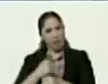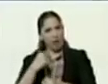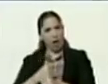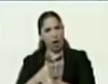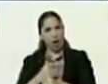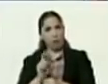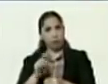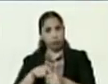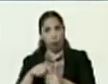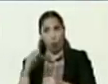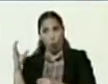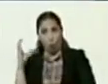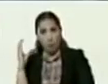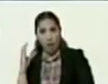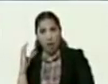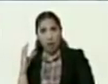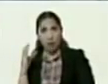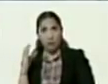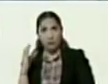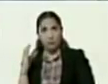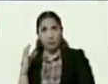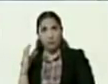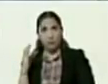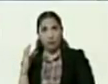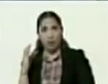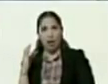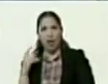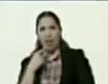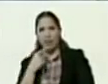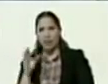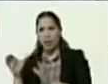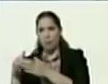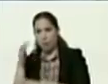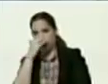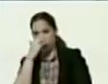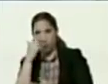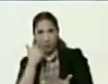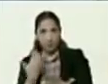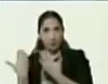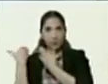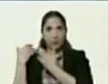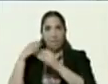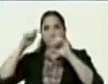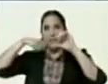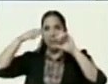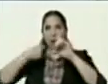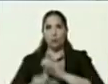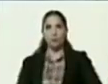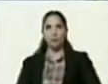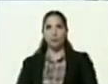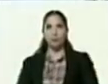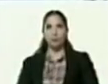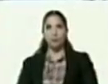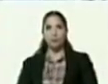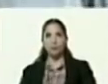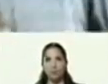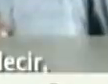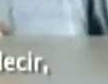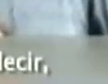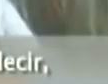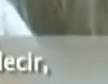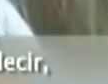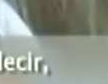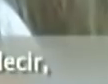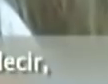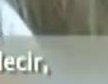medio de comunicación colombiano, le lava la cara a la banda Los Rastrojos de la siguiente manera. Adelante, video. Yo iba a pensar, otra vez lo voy